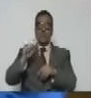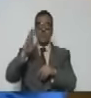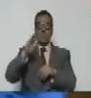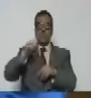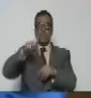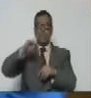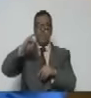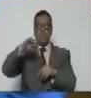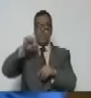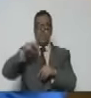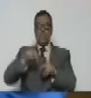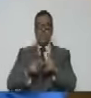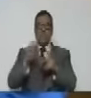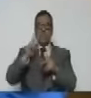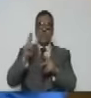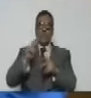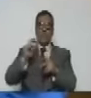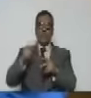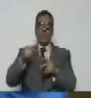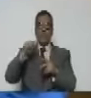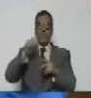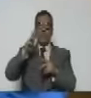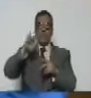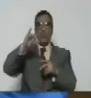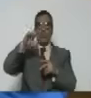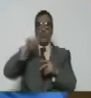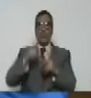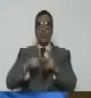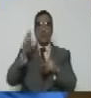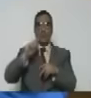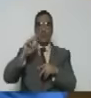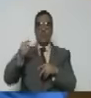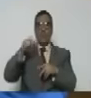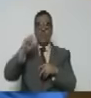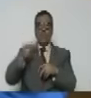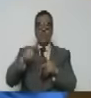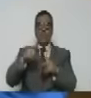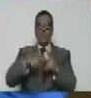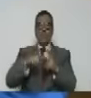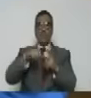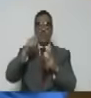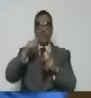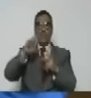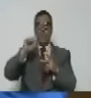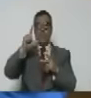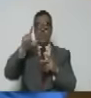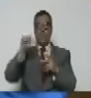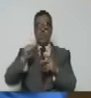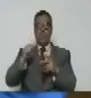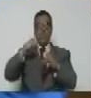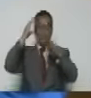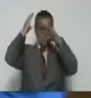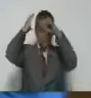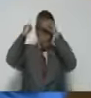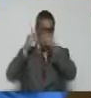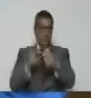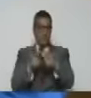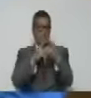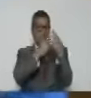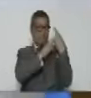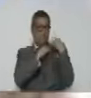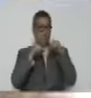Benín, concurrente ante la República Côte d'Ivoire, República de Ghana, República Togolesa, y como embajador